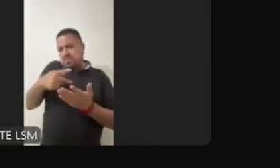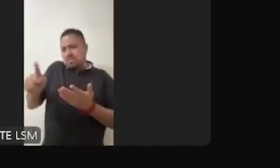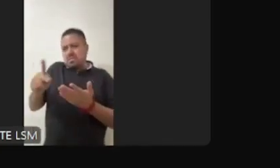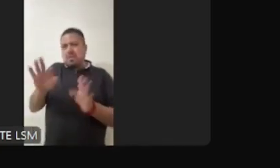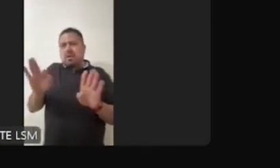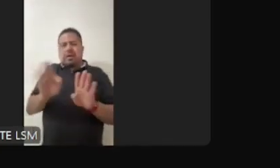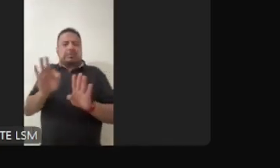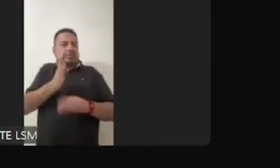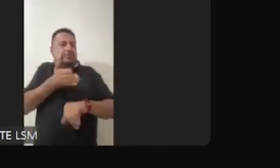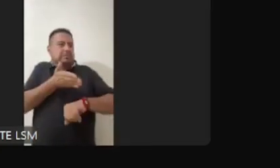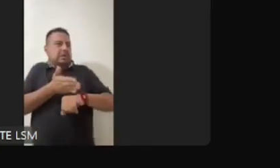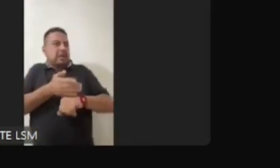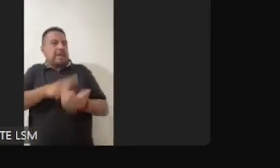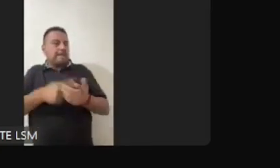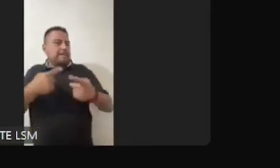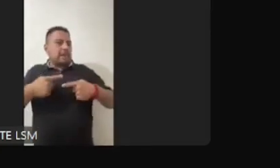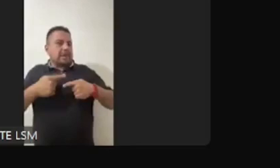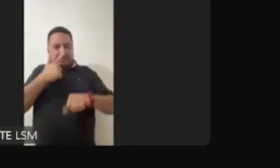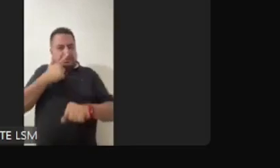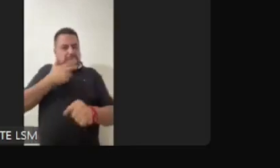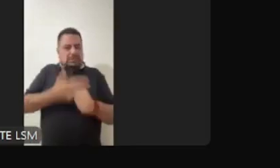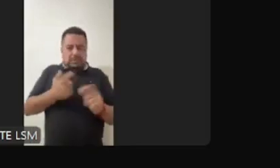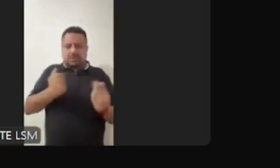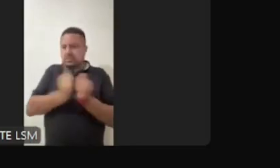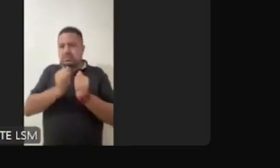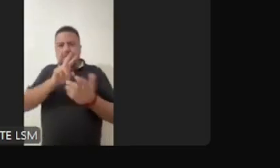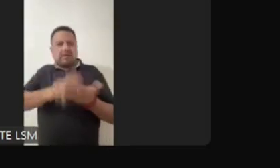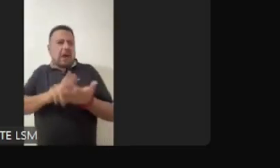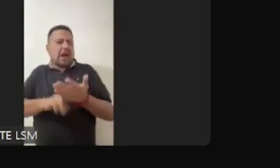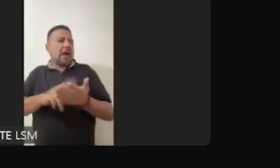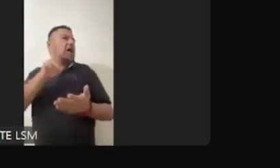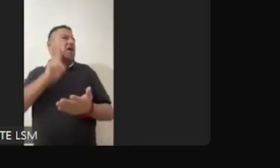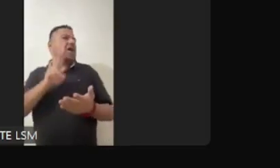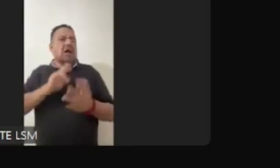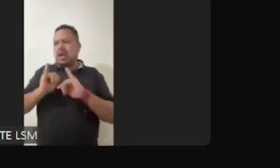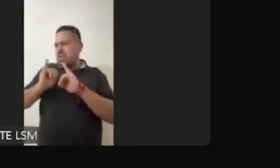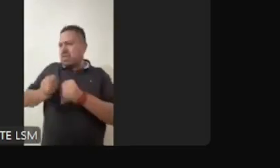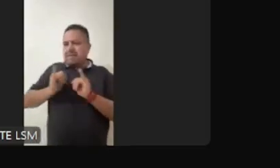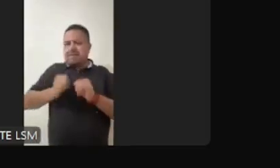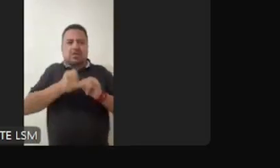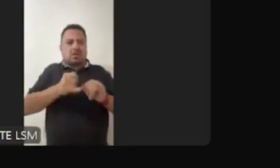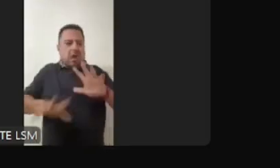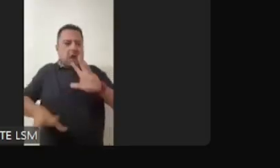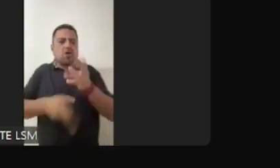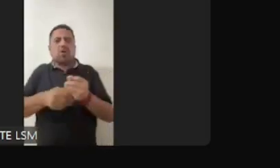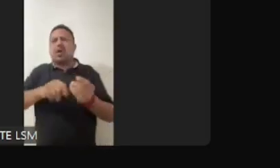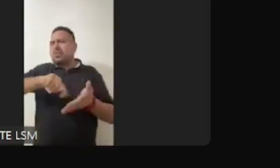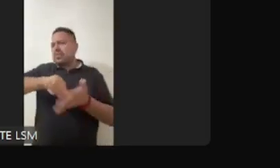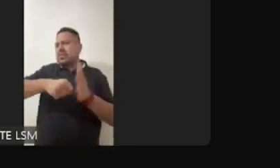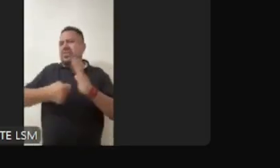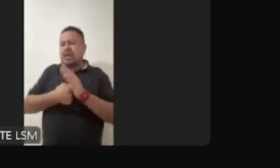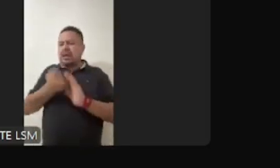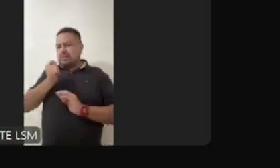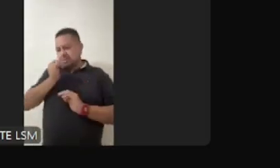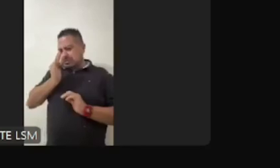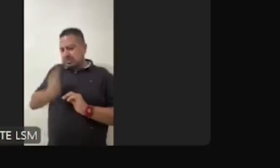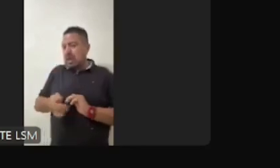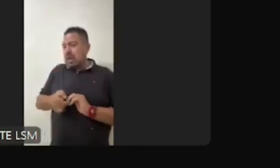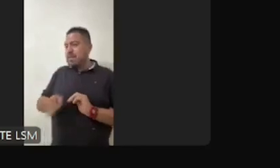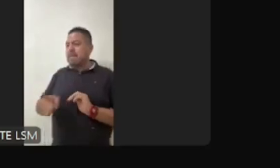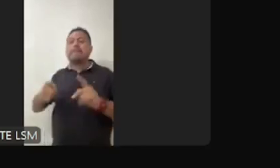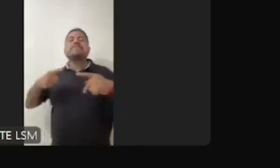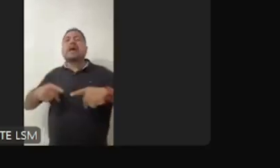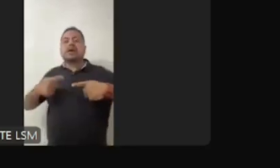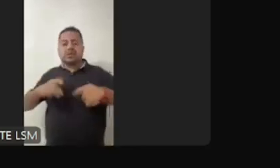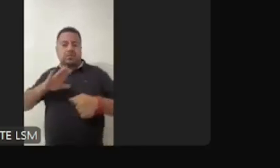infractor así como la apreciación Y valoración de forma individualizada y conjunta de las pruebas técnicas admitidas a la actora y Por